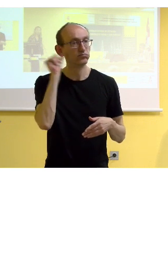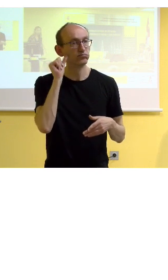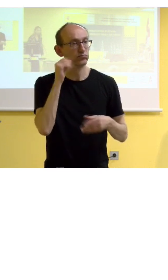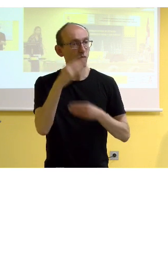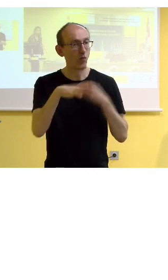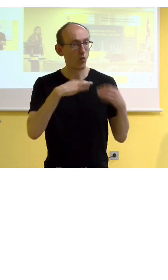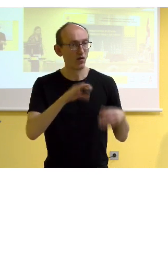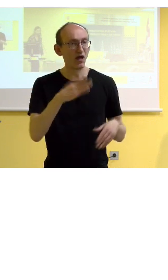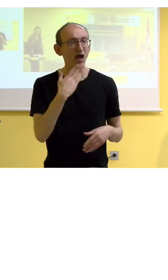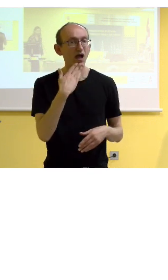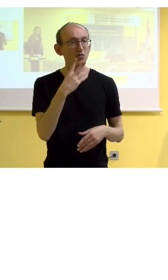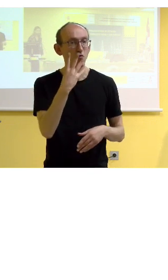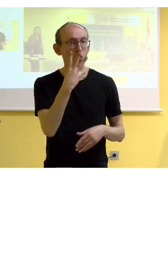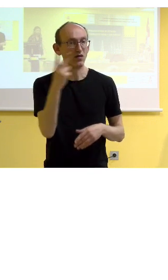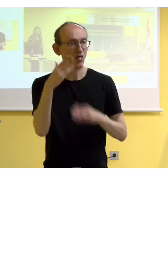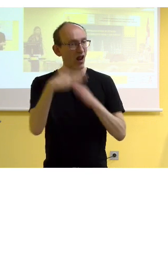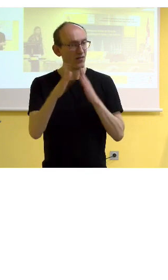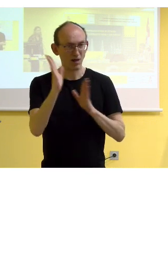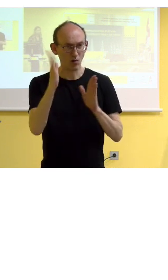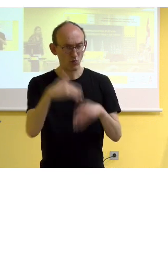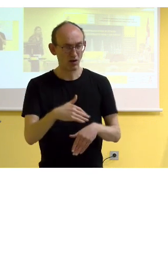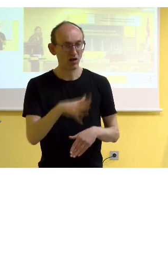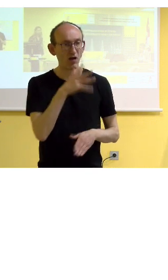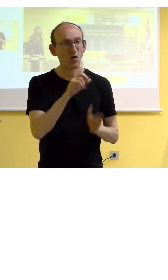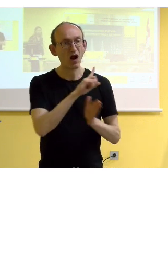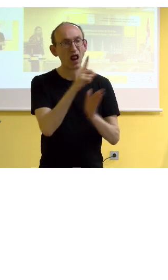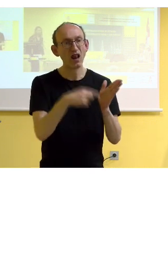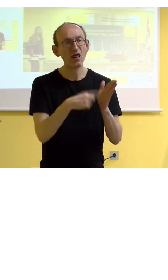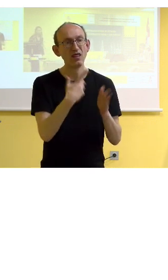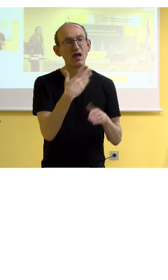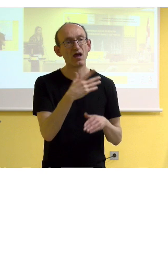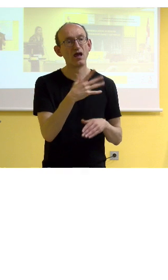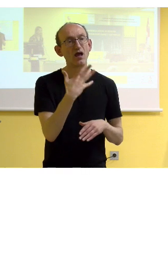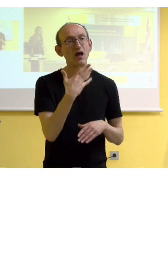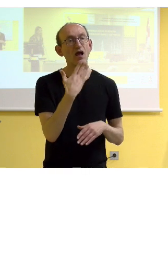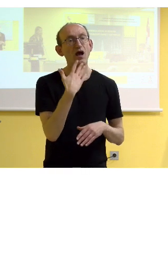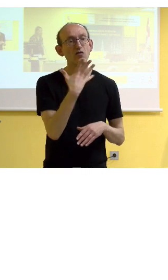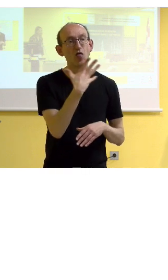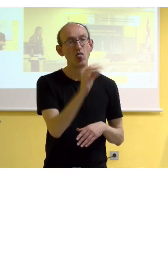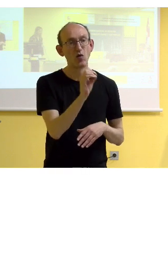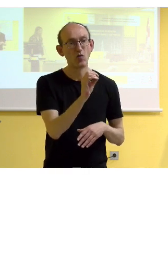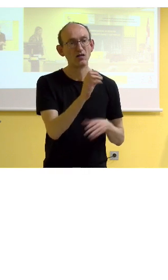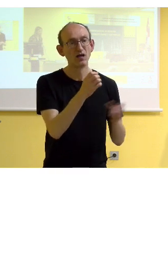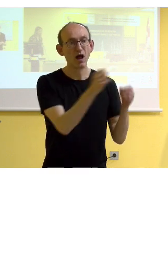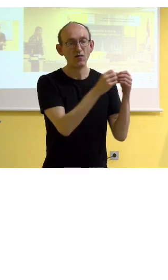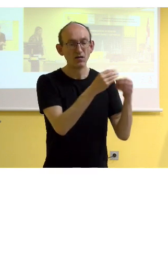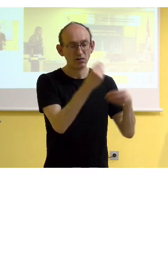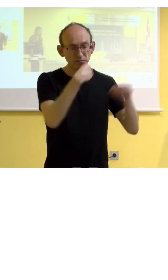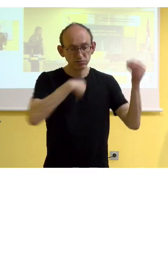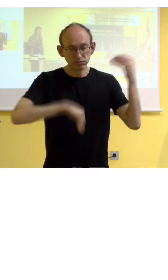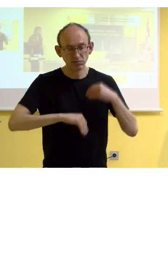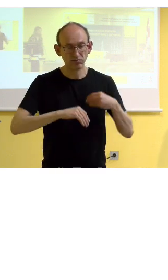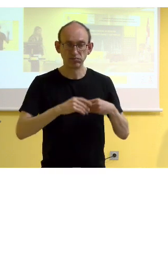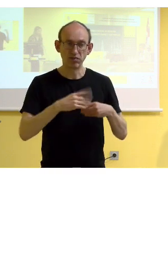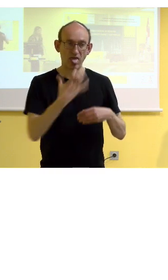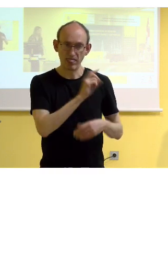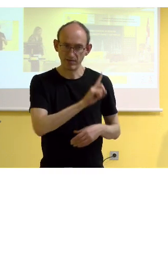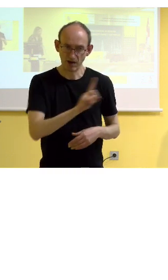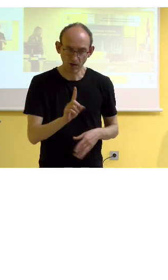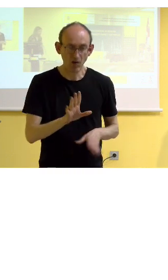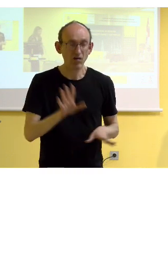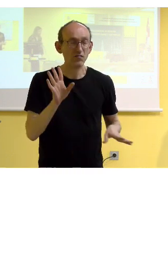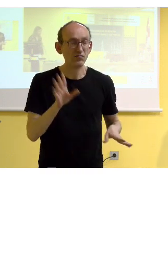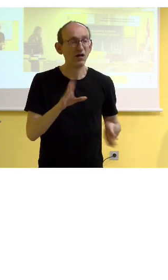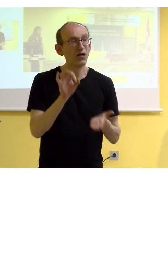42 años. La ley, nosotros estamos diciendo que a partir de los 50 no se deberían hacer transferencias de esos embriones, pero lo que dice